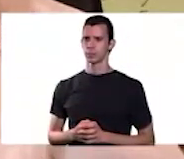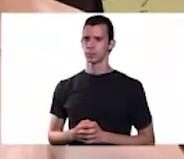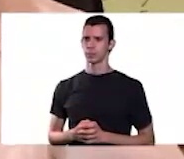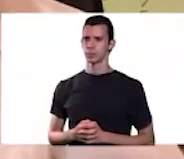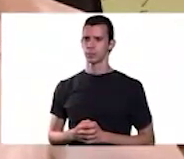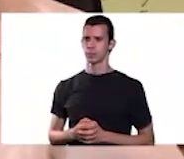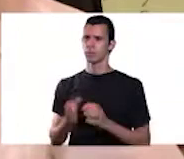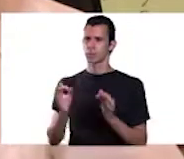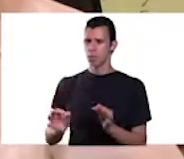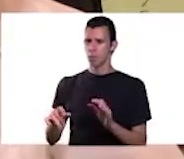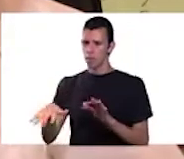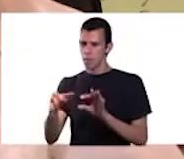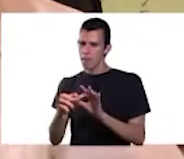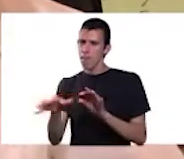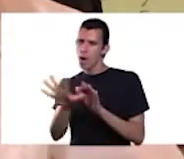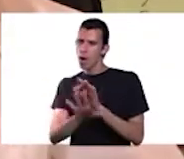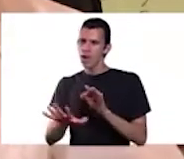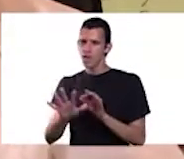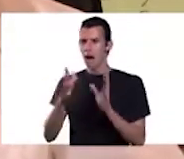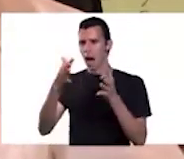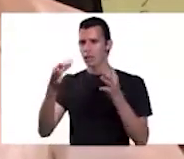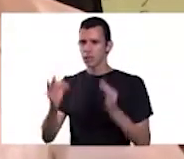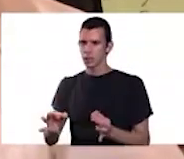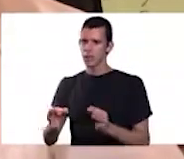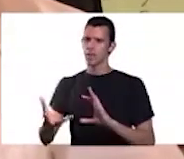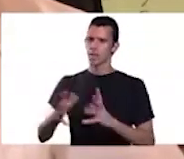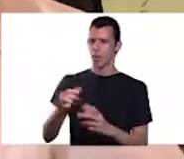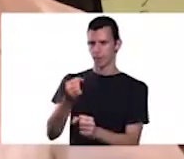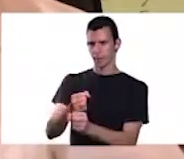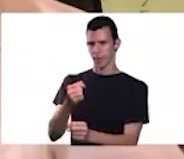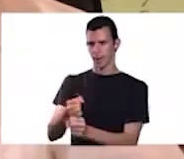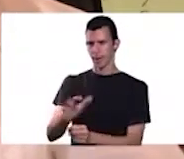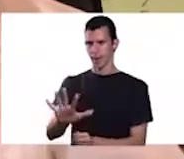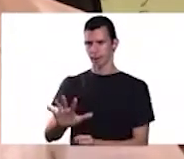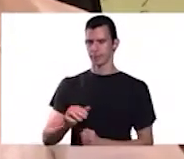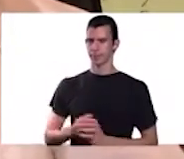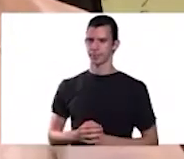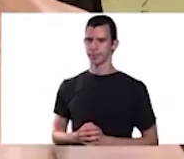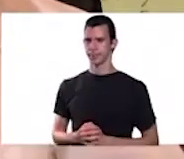bien, y por ahí debemos andar en el objeto de estudio de la geografía.